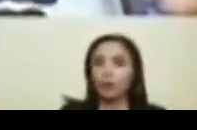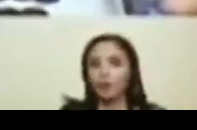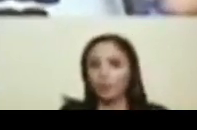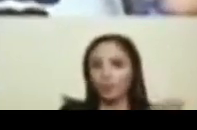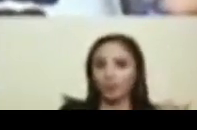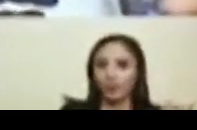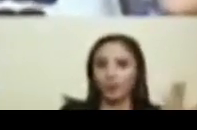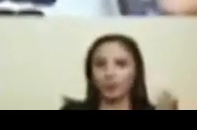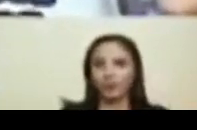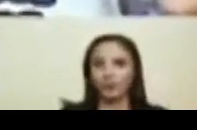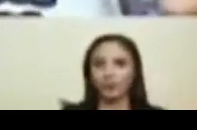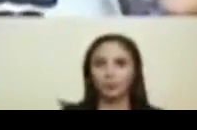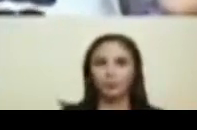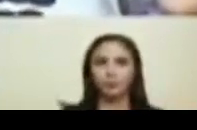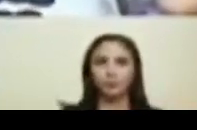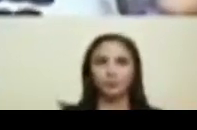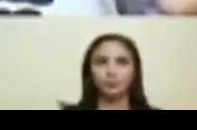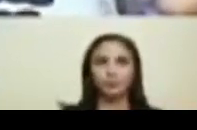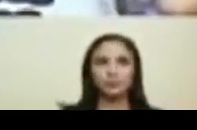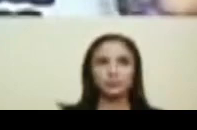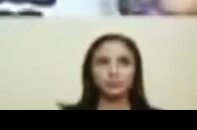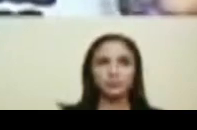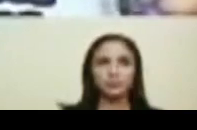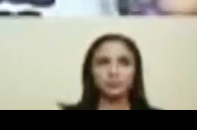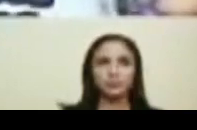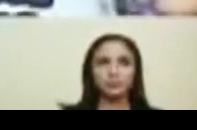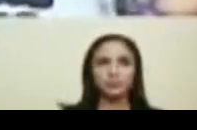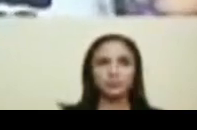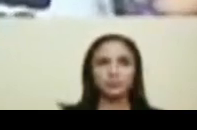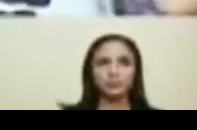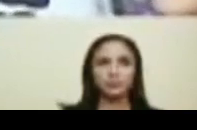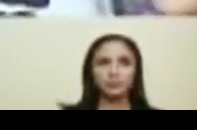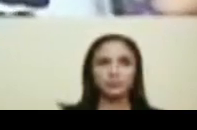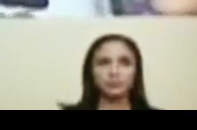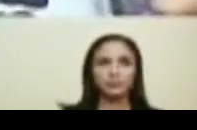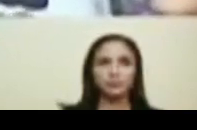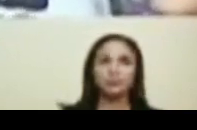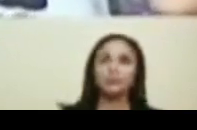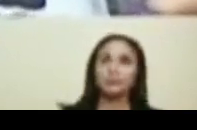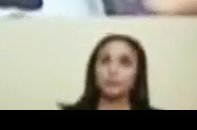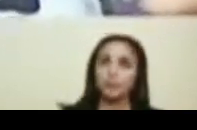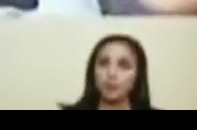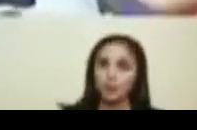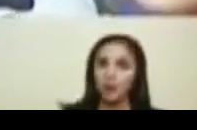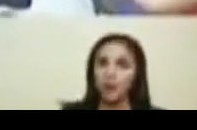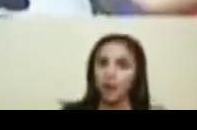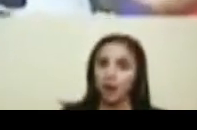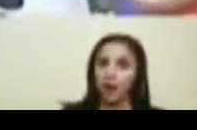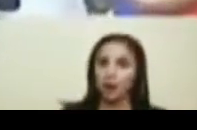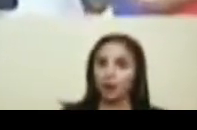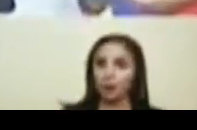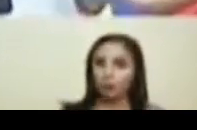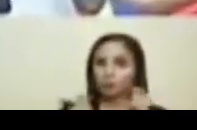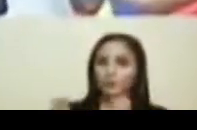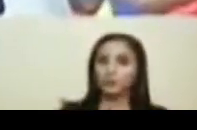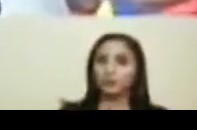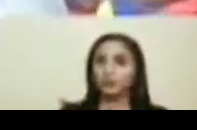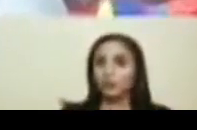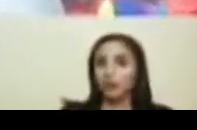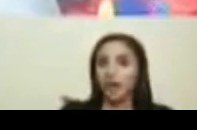de la basura de mauricio macri ahora le va a entregar la argentina otra vez al fondo